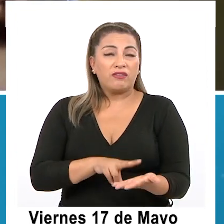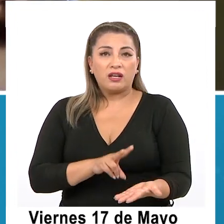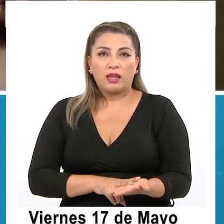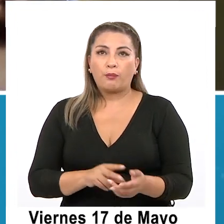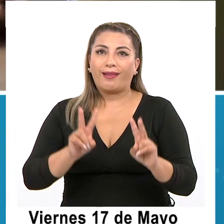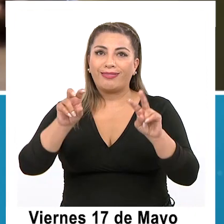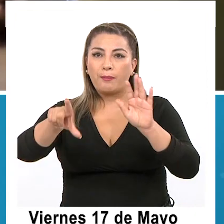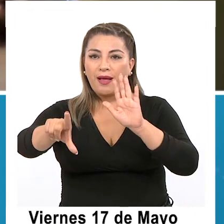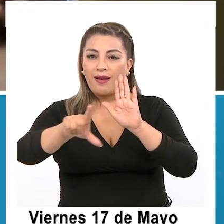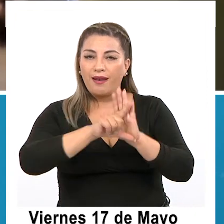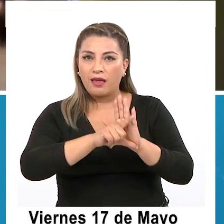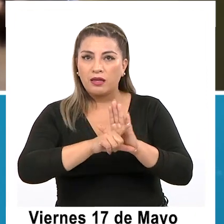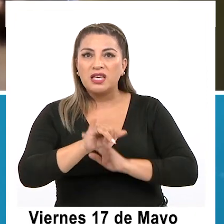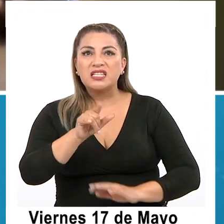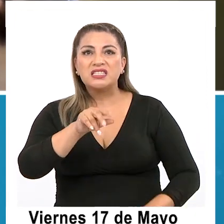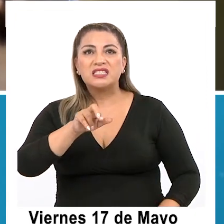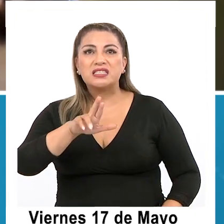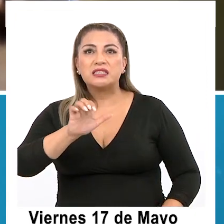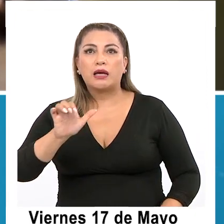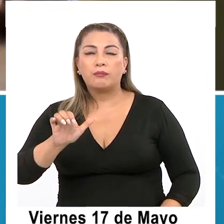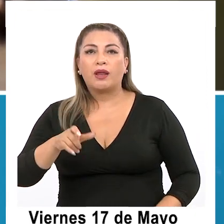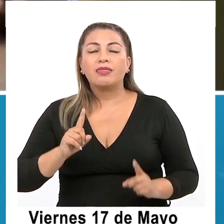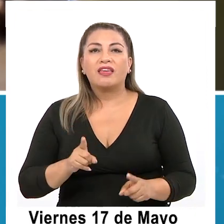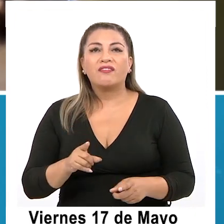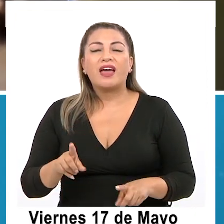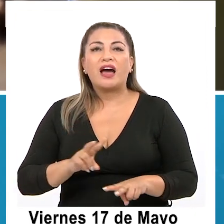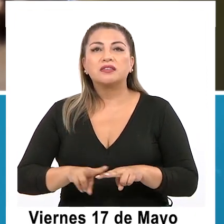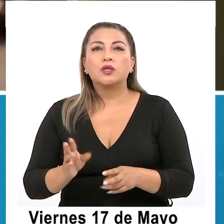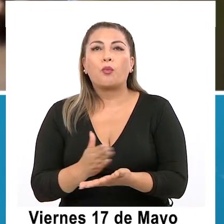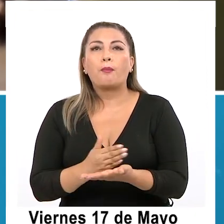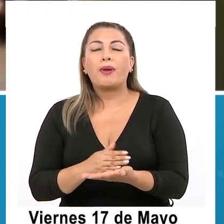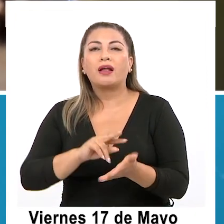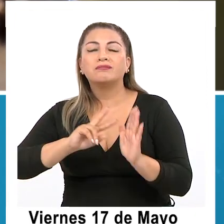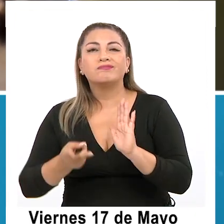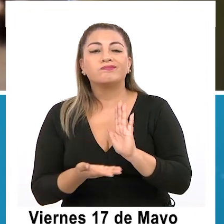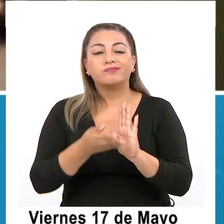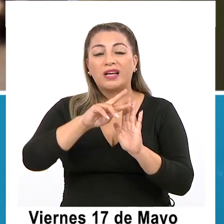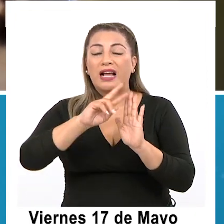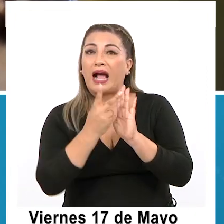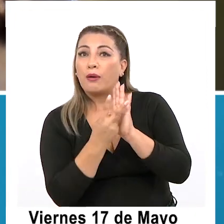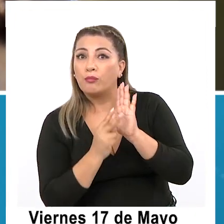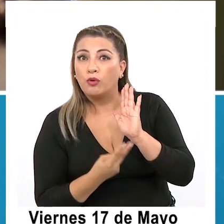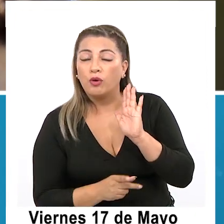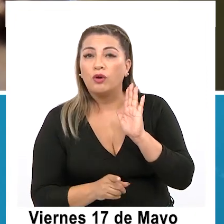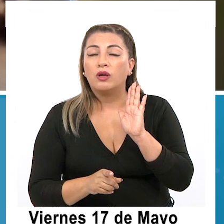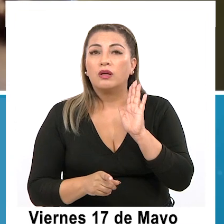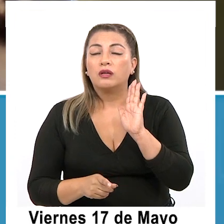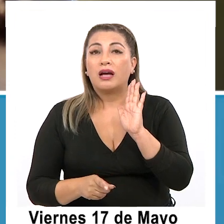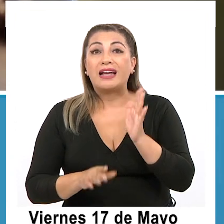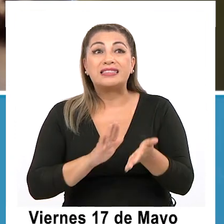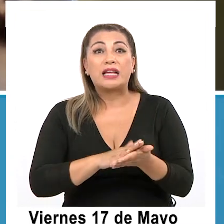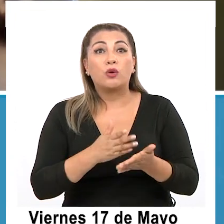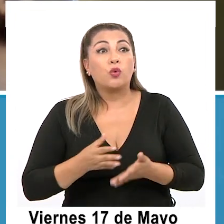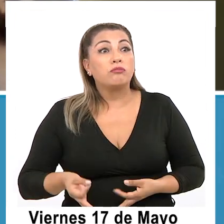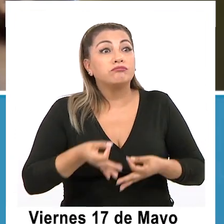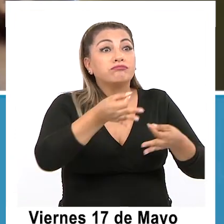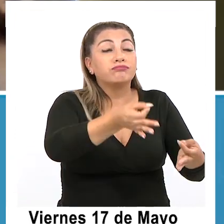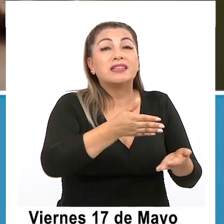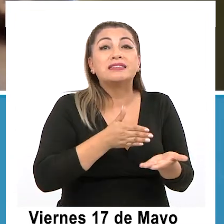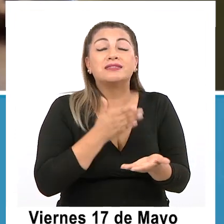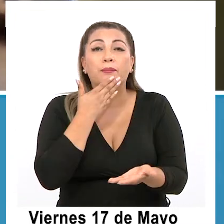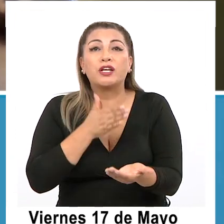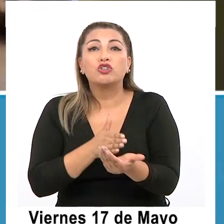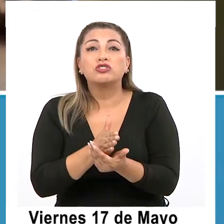por ley, las ISAPRES tendrán que hacer un plan de ajuste que tendrán que presentar tanto a la Superintendencia de Salud como al